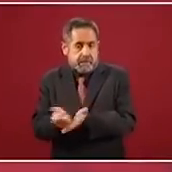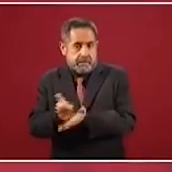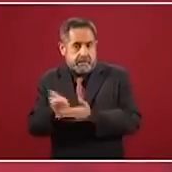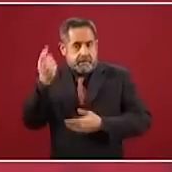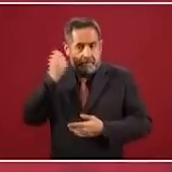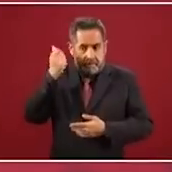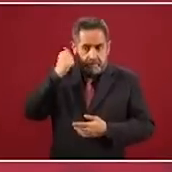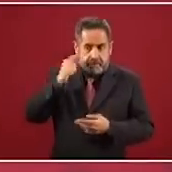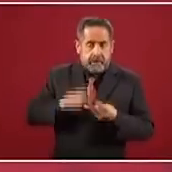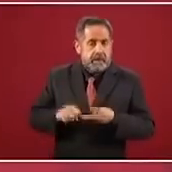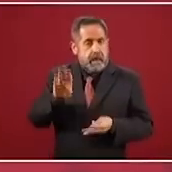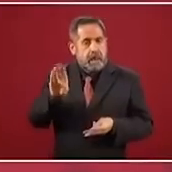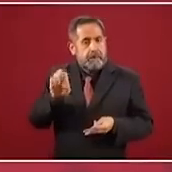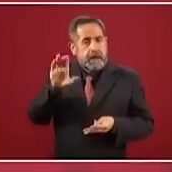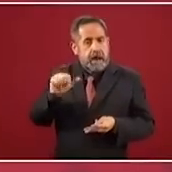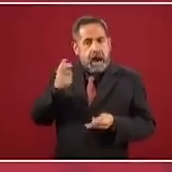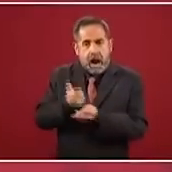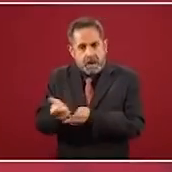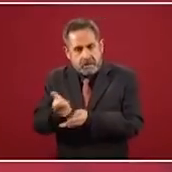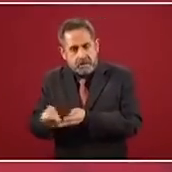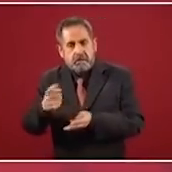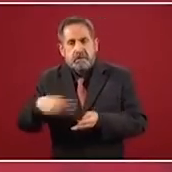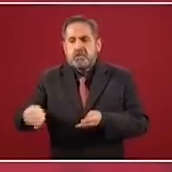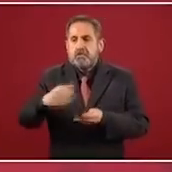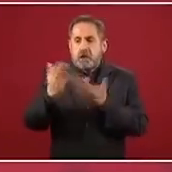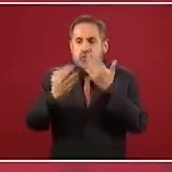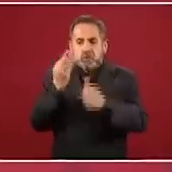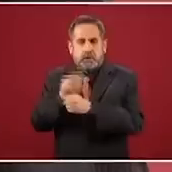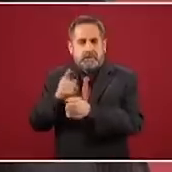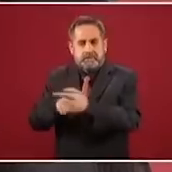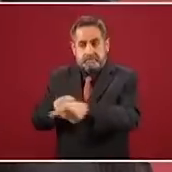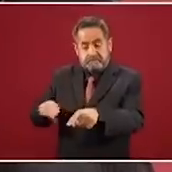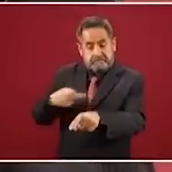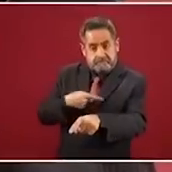las becas para estudiantes pobres,